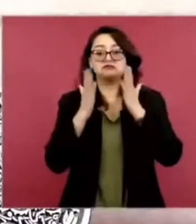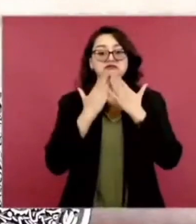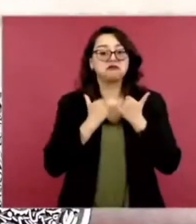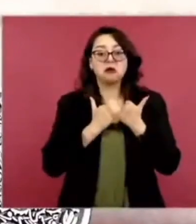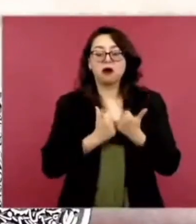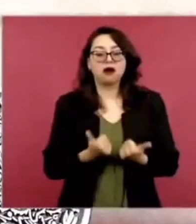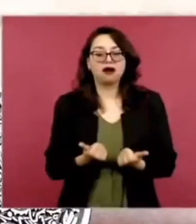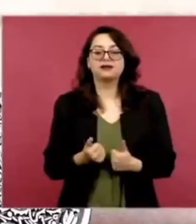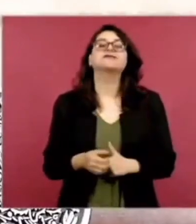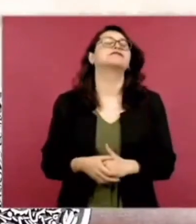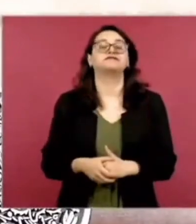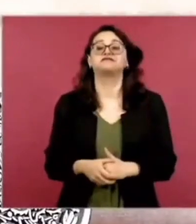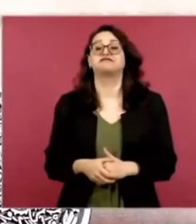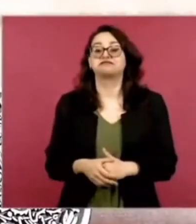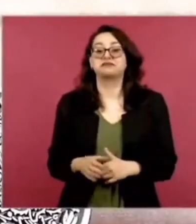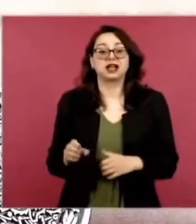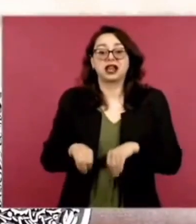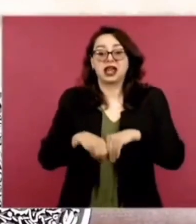destruir